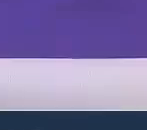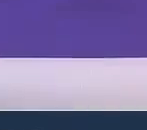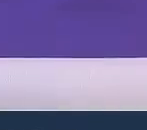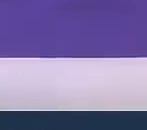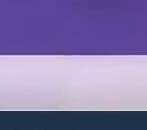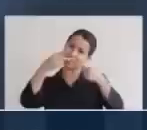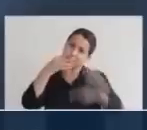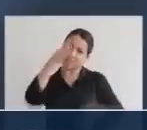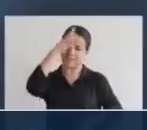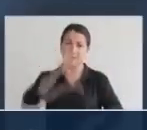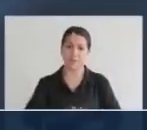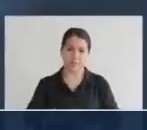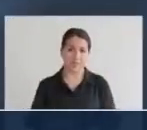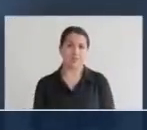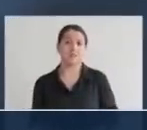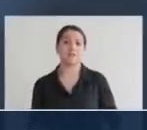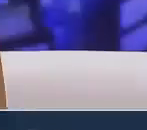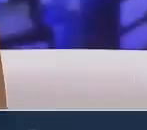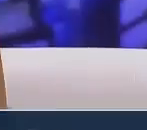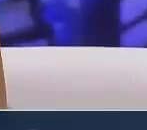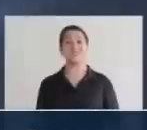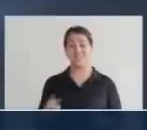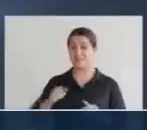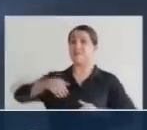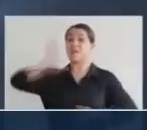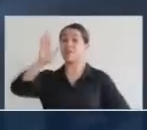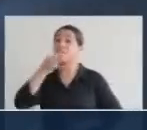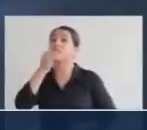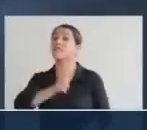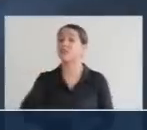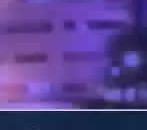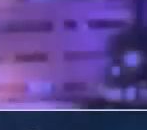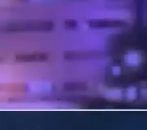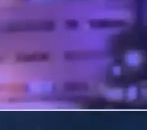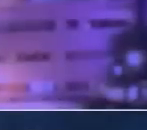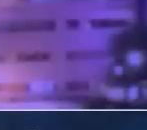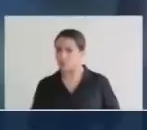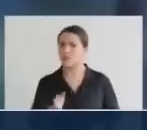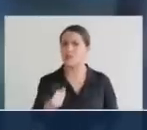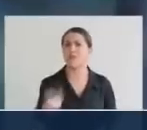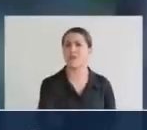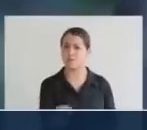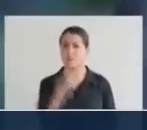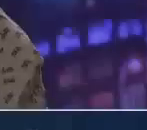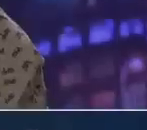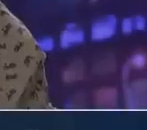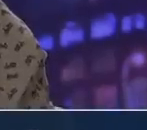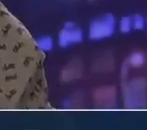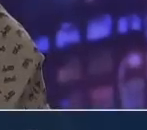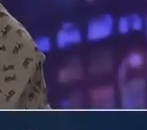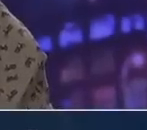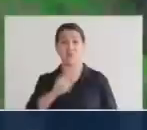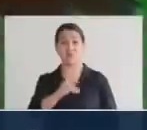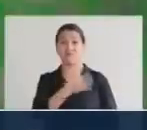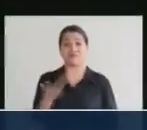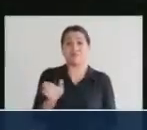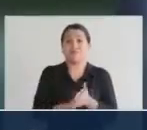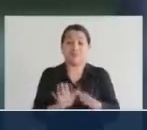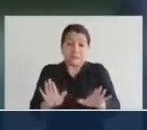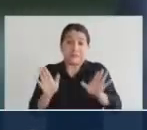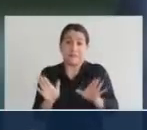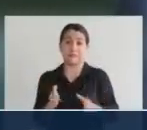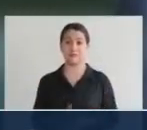varias enfermedades. Y la mayor de estas verdades es que si no lo paramos, hasta aquí